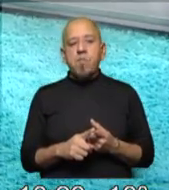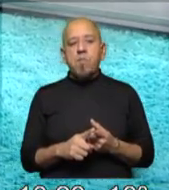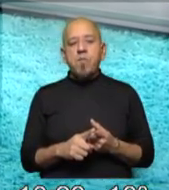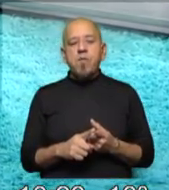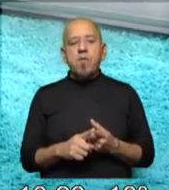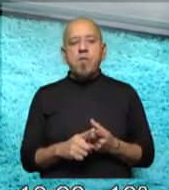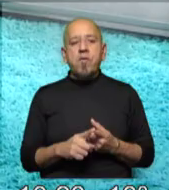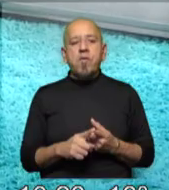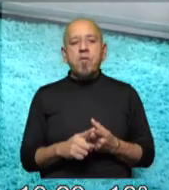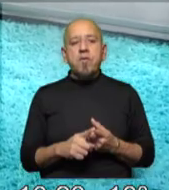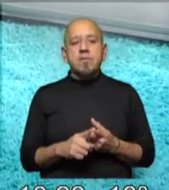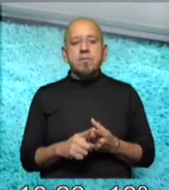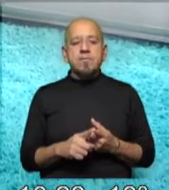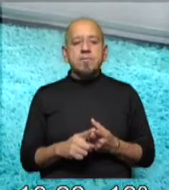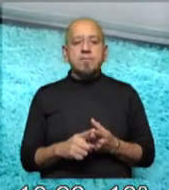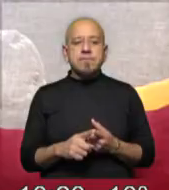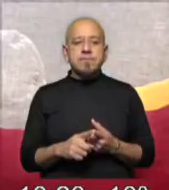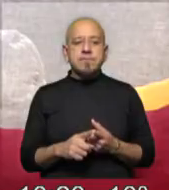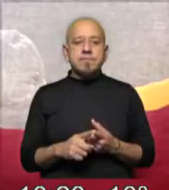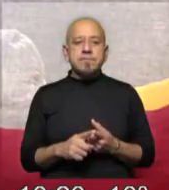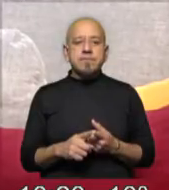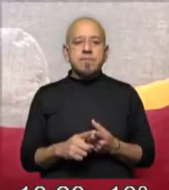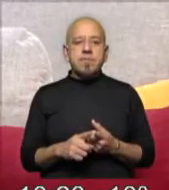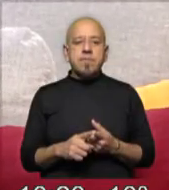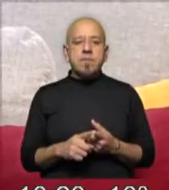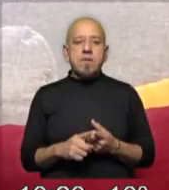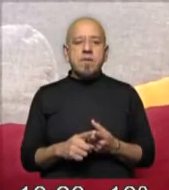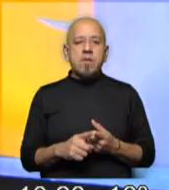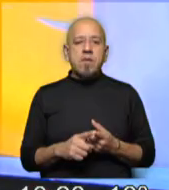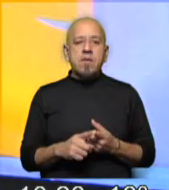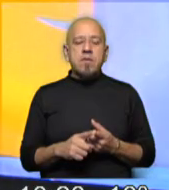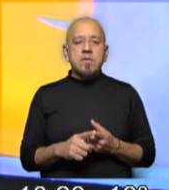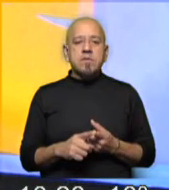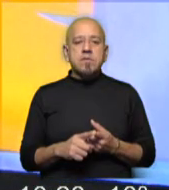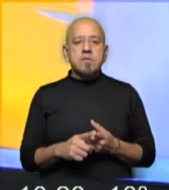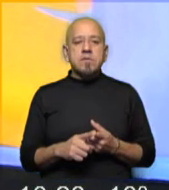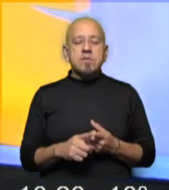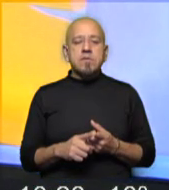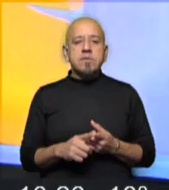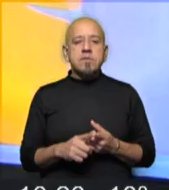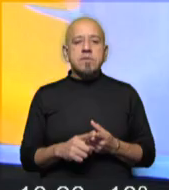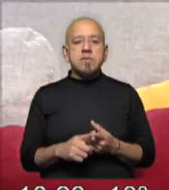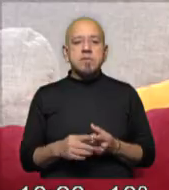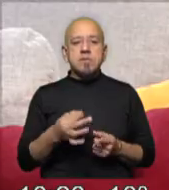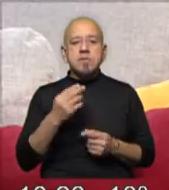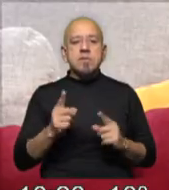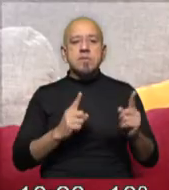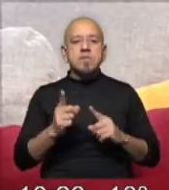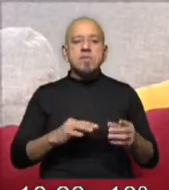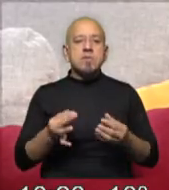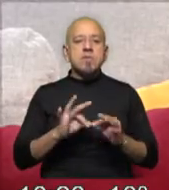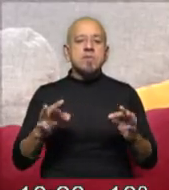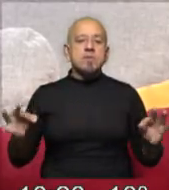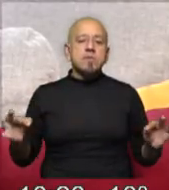tiempo. Bien. Lo tengo visto. Bueno, arrancamos. Lo tengo visto también puede ser un eslogan. ¿Dijiste algún eslogan para el programa? No, pero podría ser.